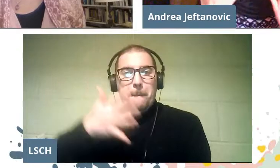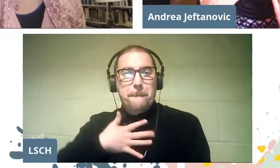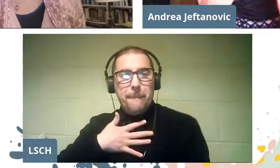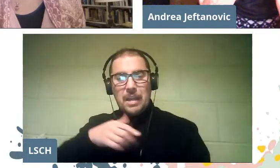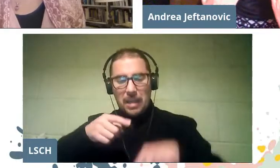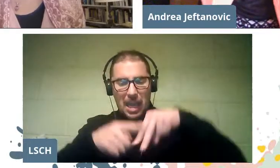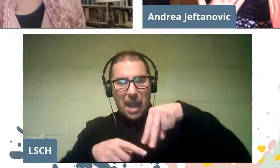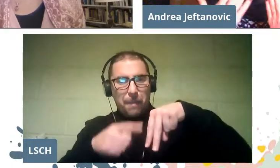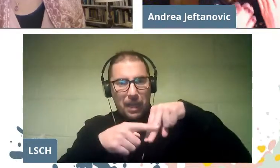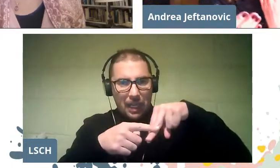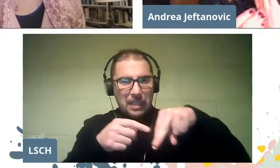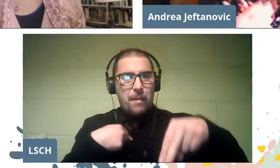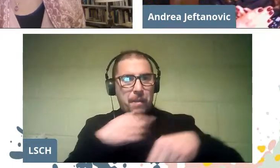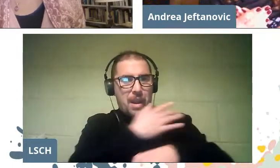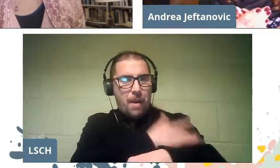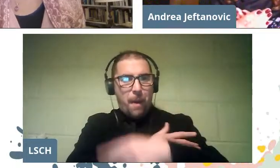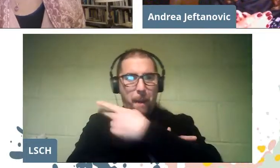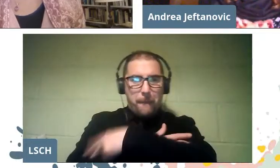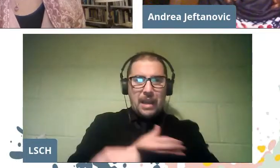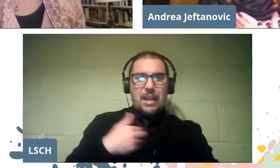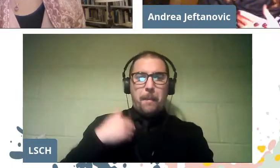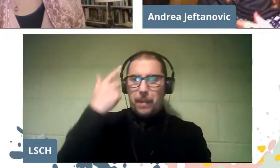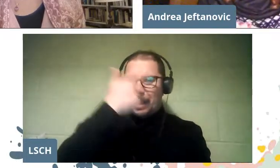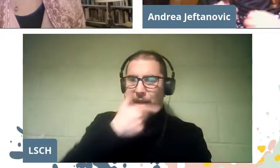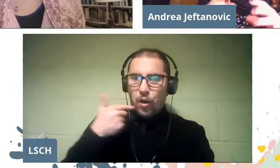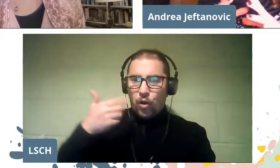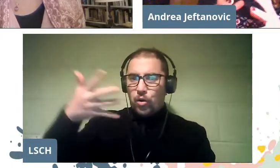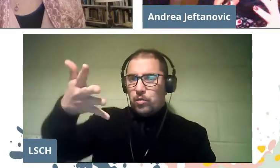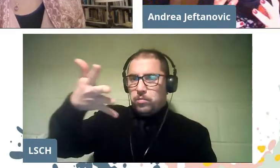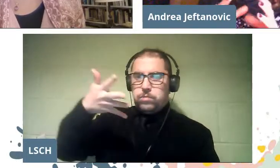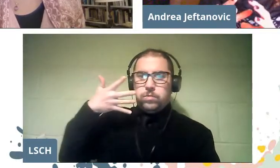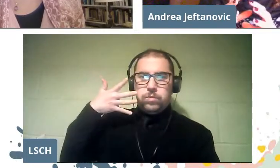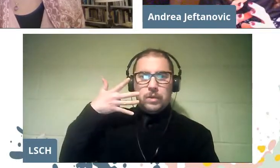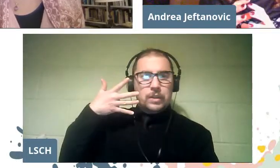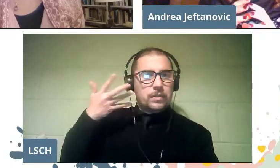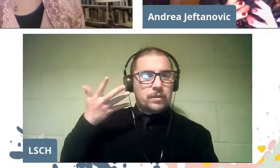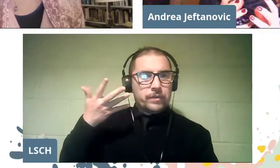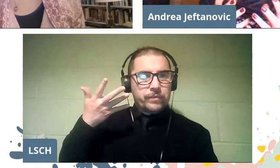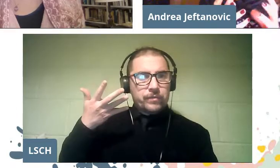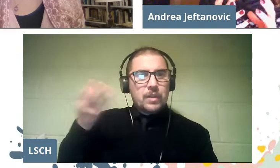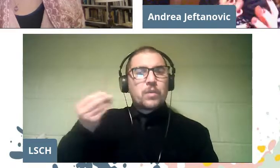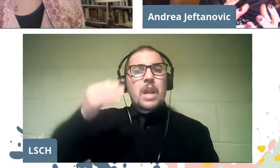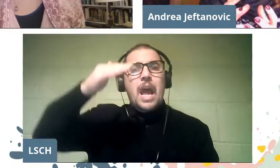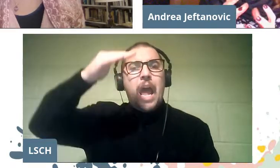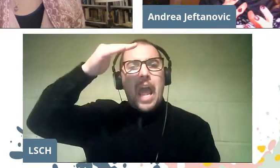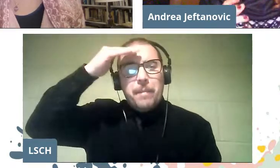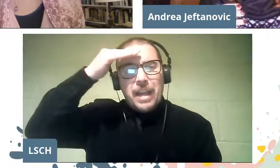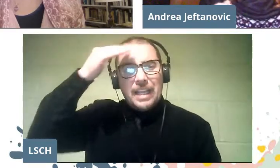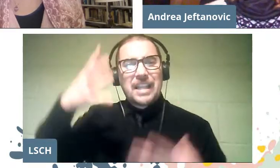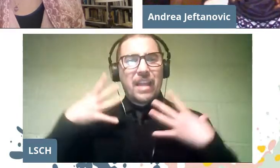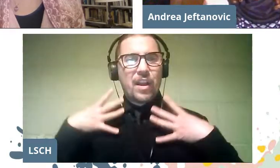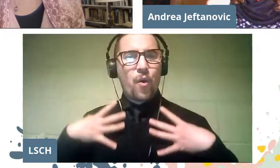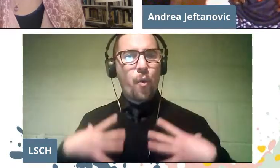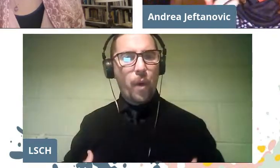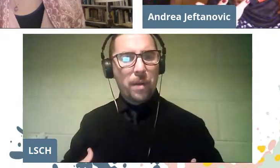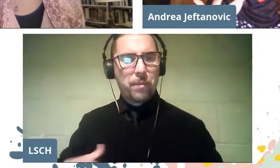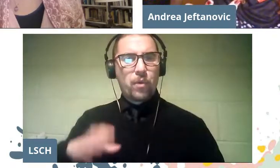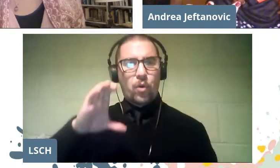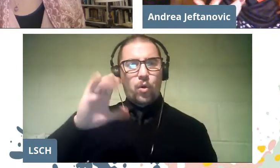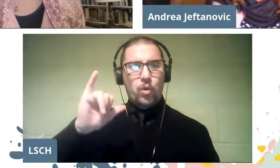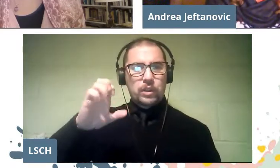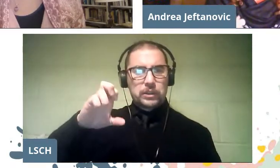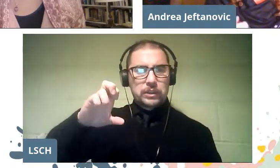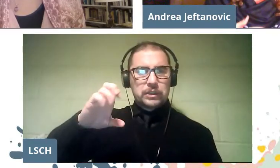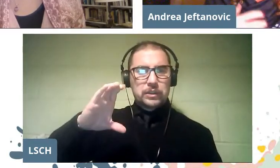brazos, tu rostro el que se choca contra el viento. Por eso hablo de una experiencia sinestésica y donde está el punto